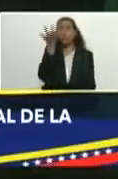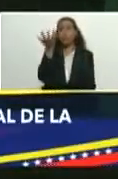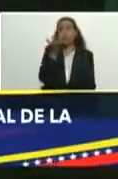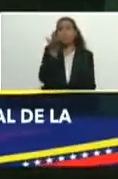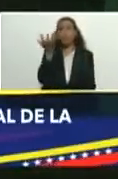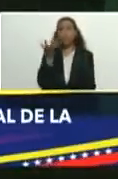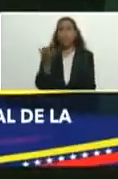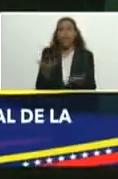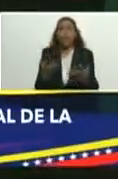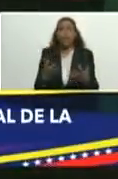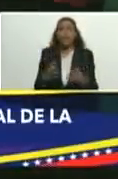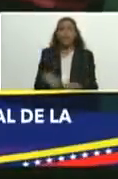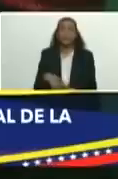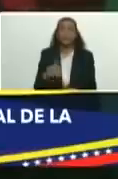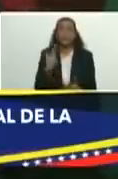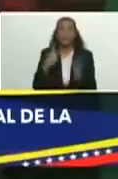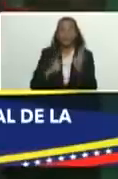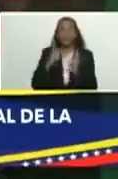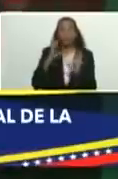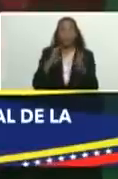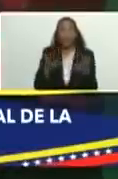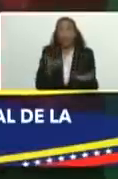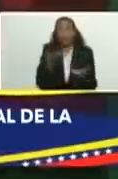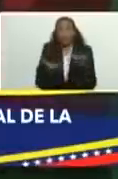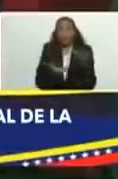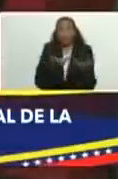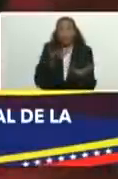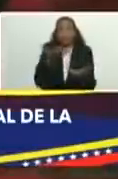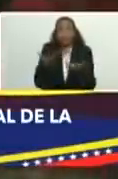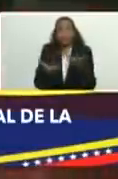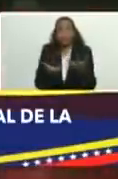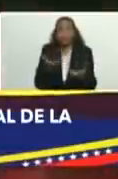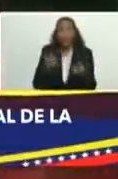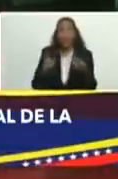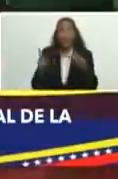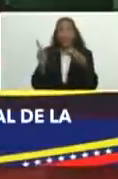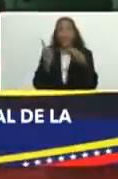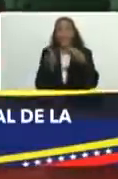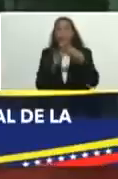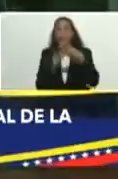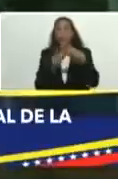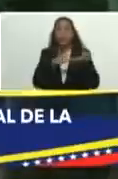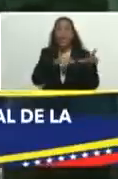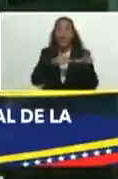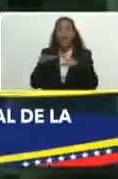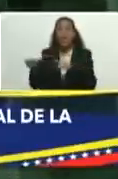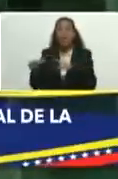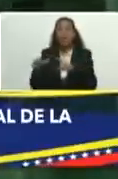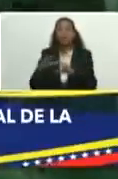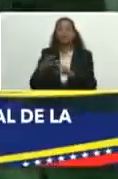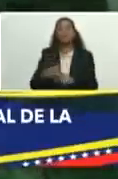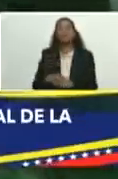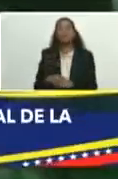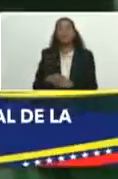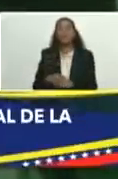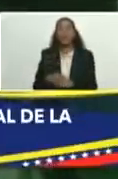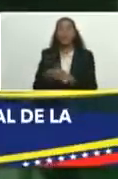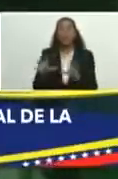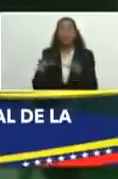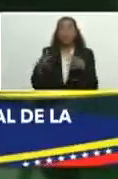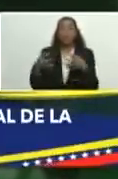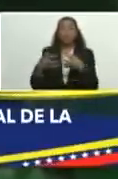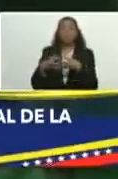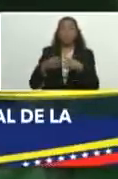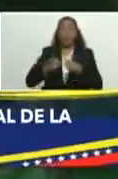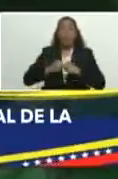es vapor de 200 libras. Correcto. Para entrar en una tercera fase ya del ciclo final del caucho con nitrógeno,